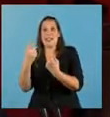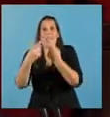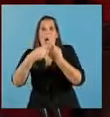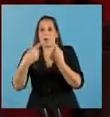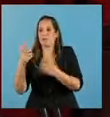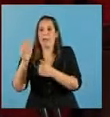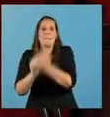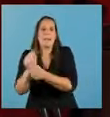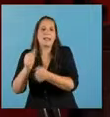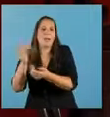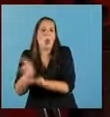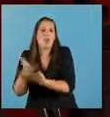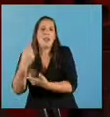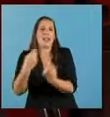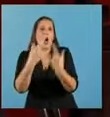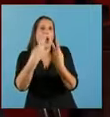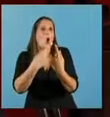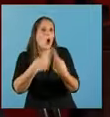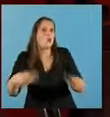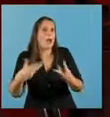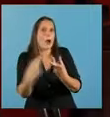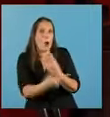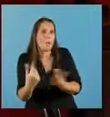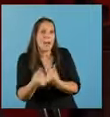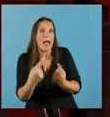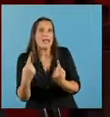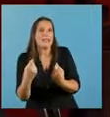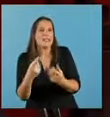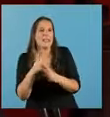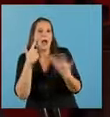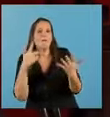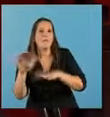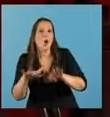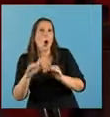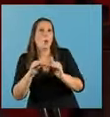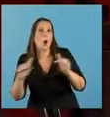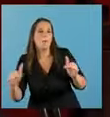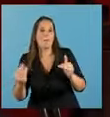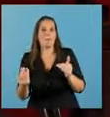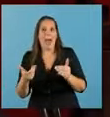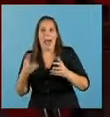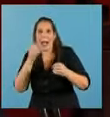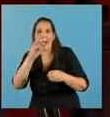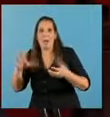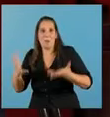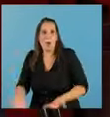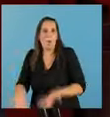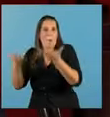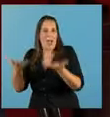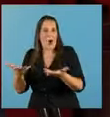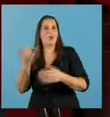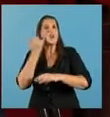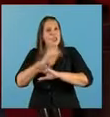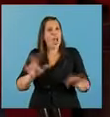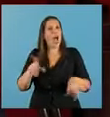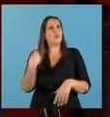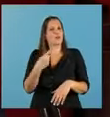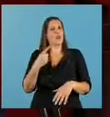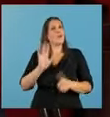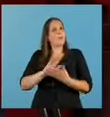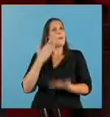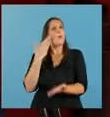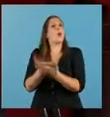insumos. Partiendo de allí y queriendo preservar el mejor desarrollo del campo, hemos hecho una propuesta generosa en